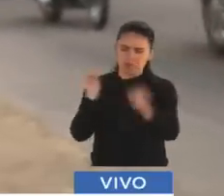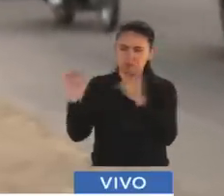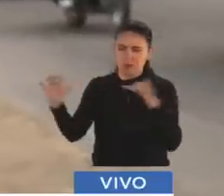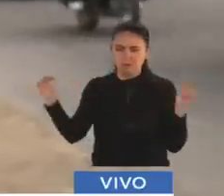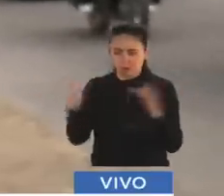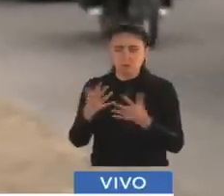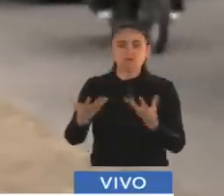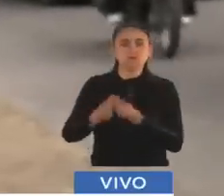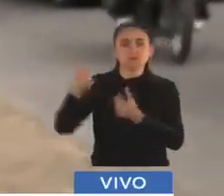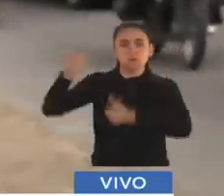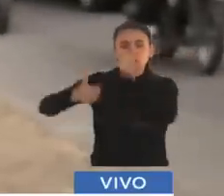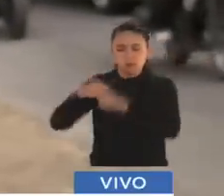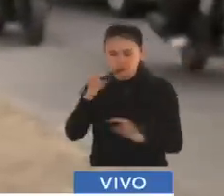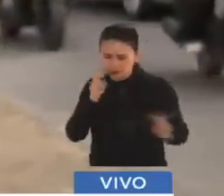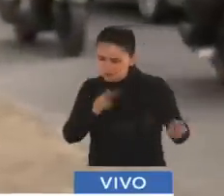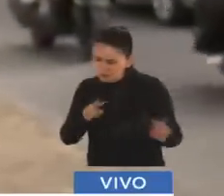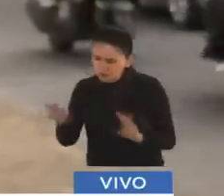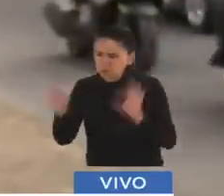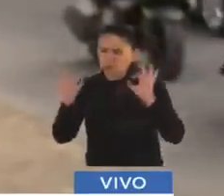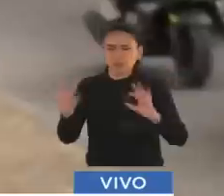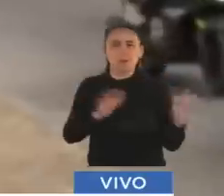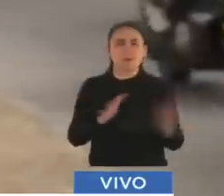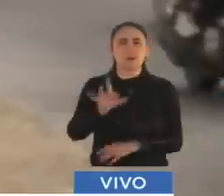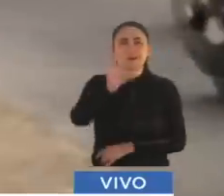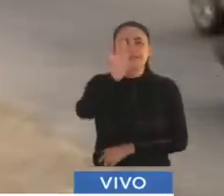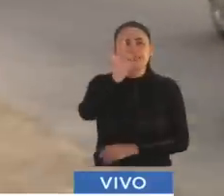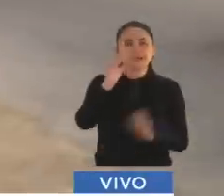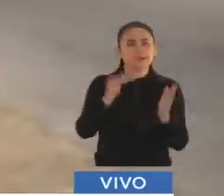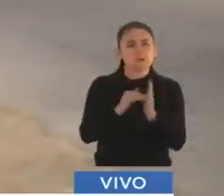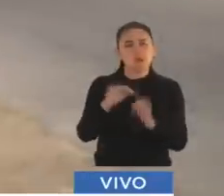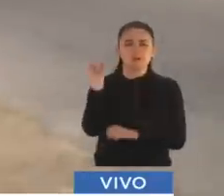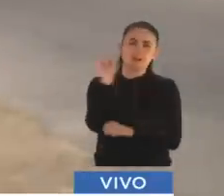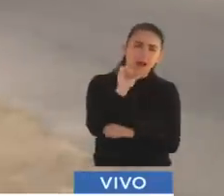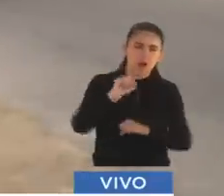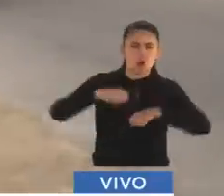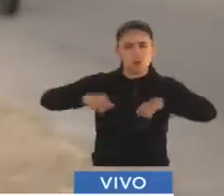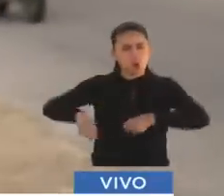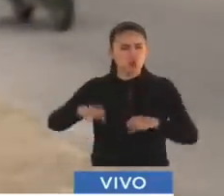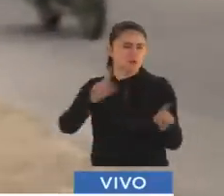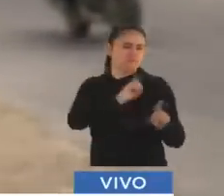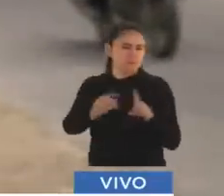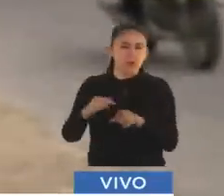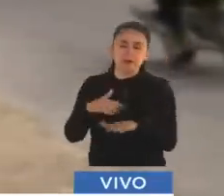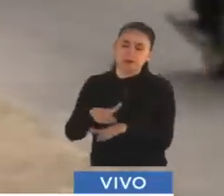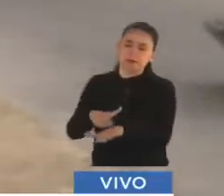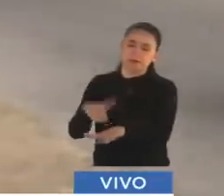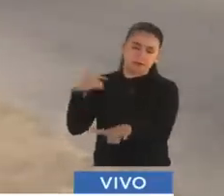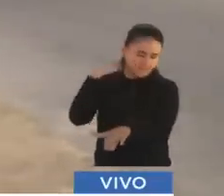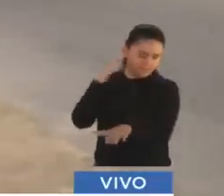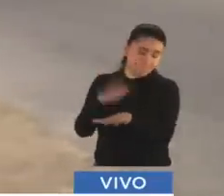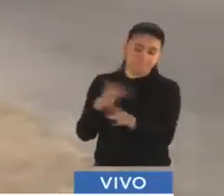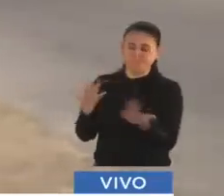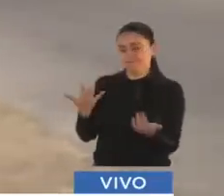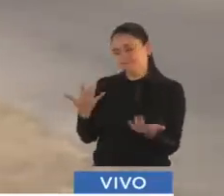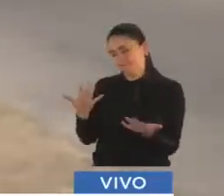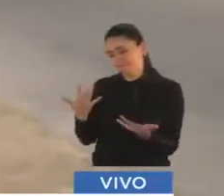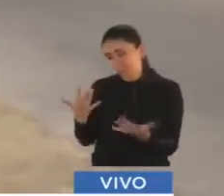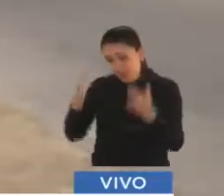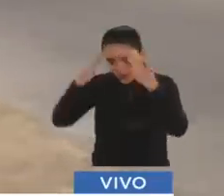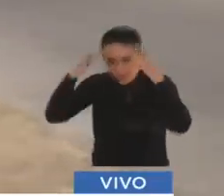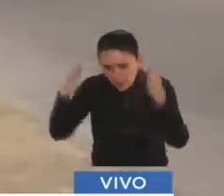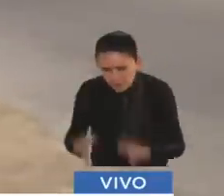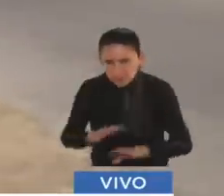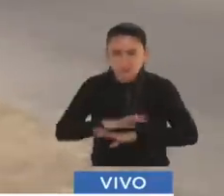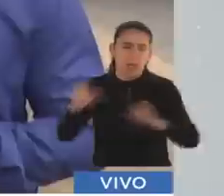autoridades, ya por estas vías han circulado cerca de 15.000 vehículos, muchos de ellos que se encontraban represados y a la espera de que se levantaran dichas protestas.